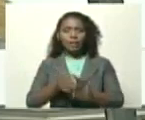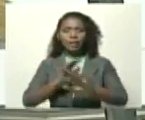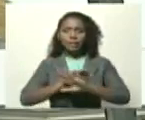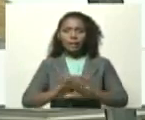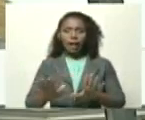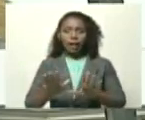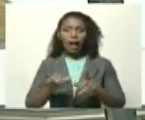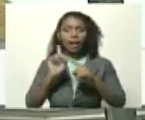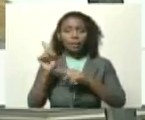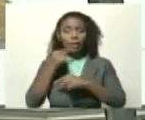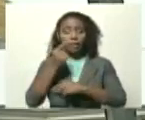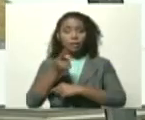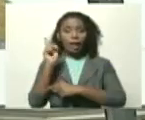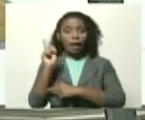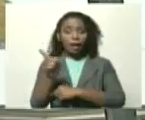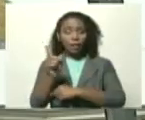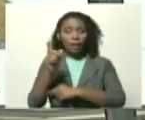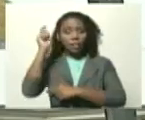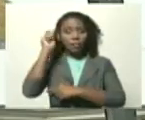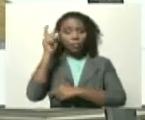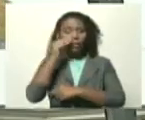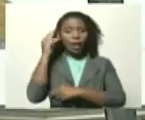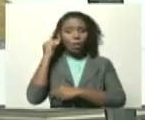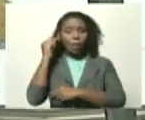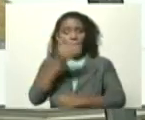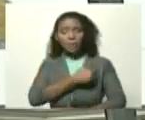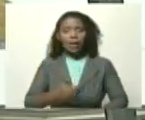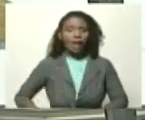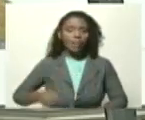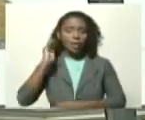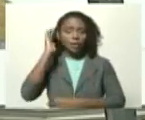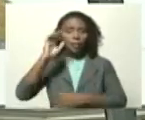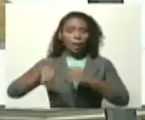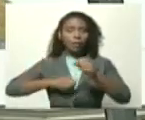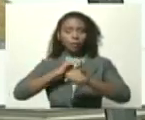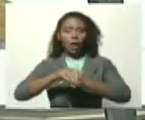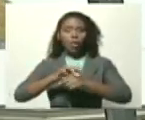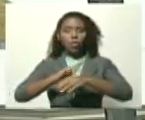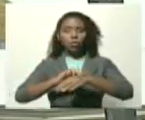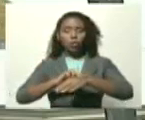bueno, así señalaba el diputado presidente de la Asamblea Nacional, doctor